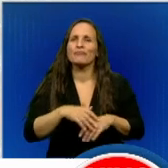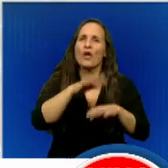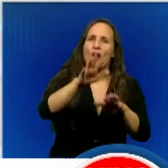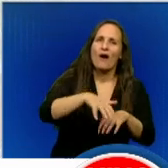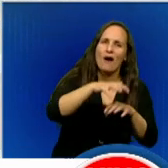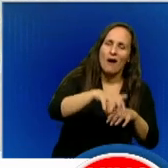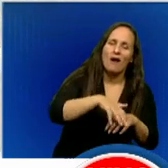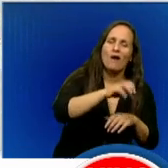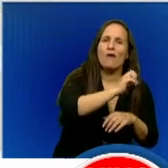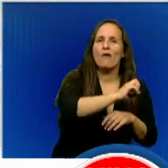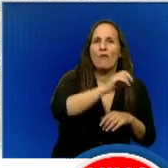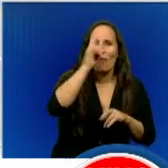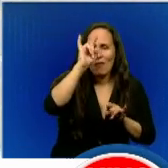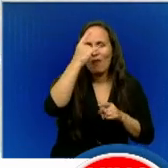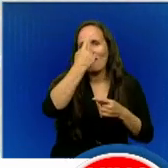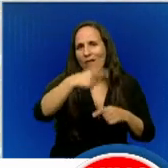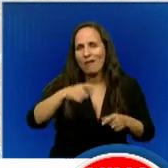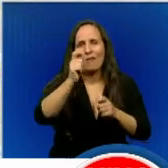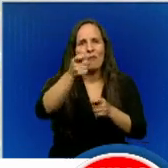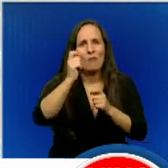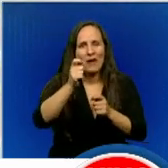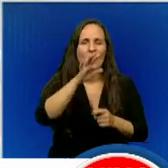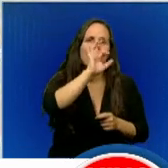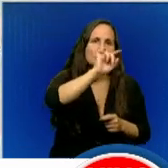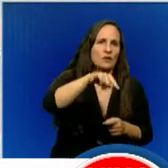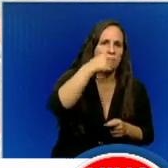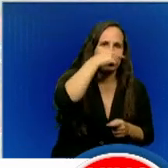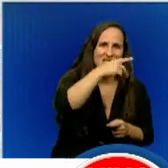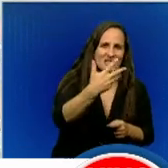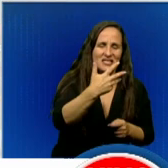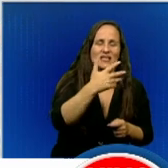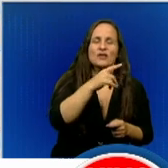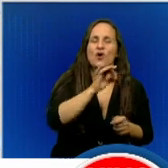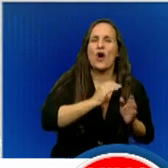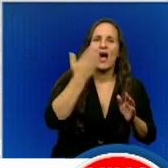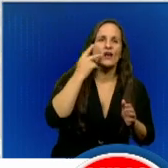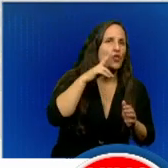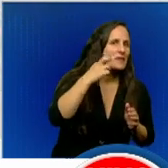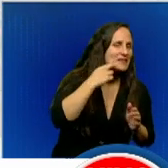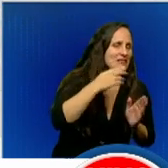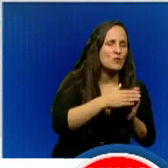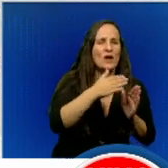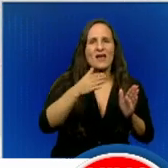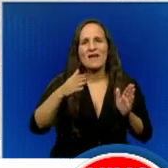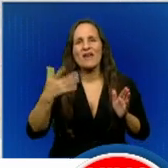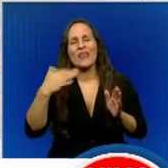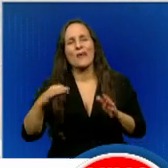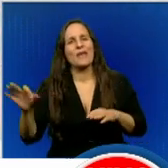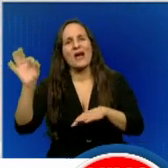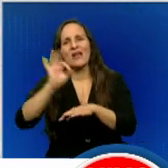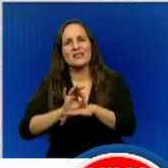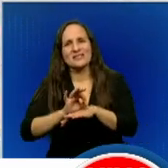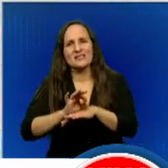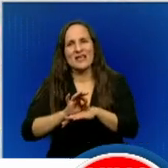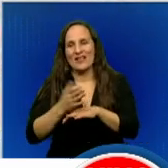pesca que del 0 75 en 2019 debía haber quedado exenta ya